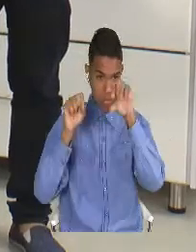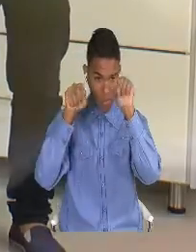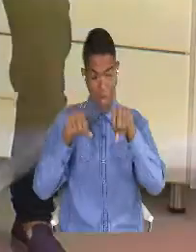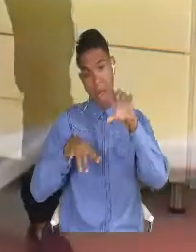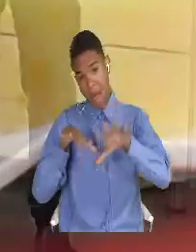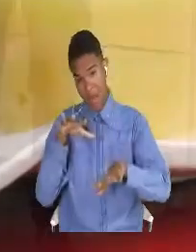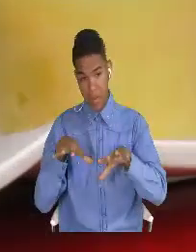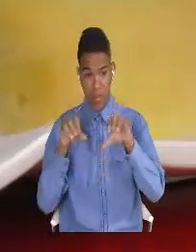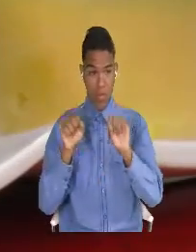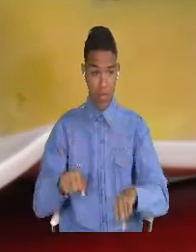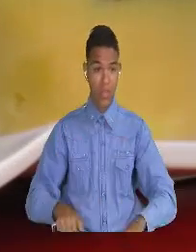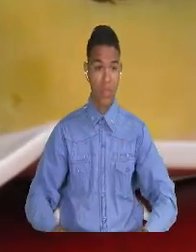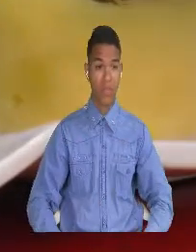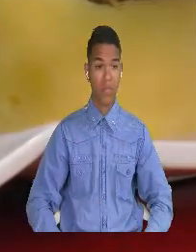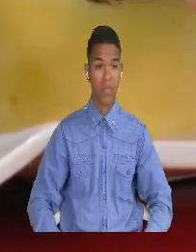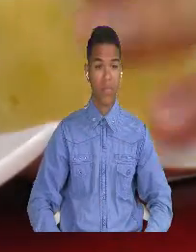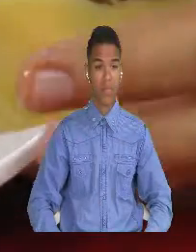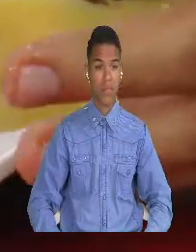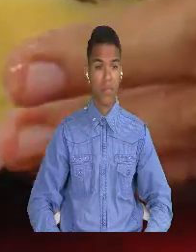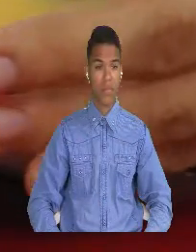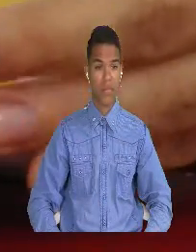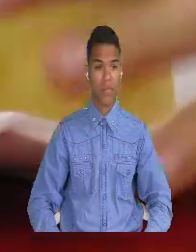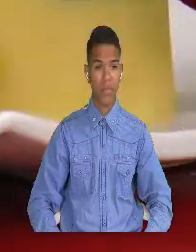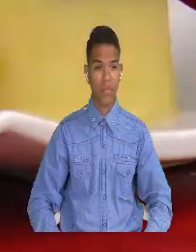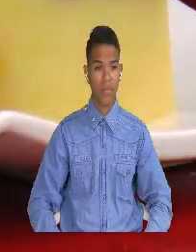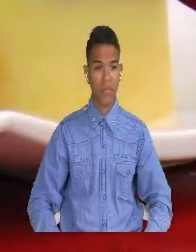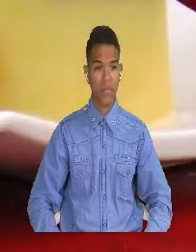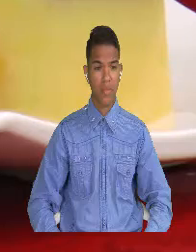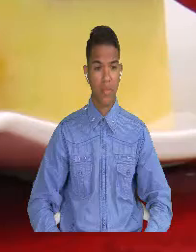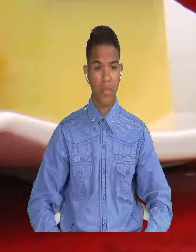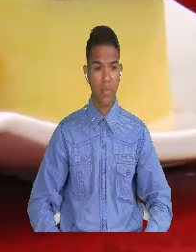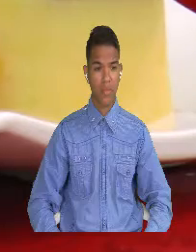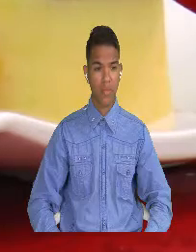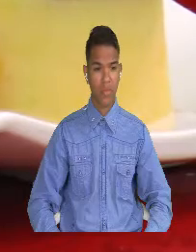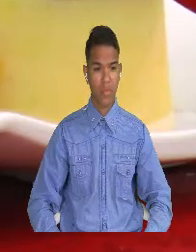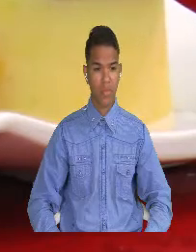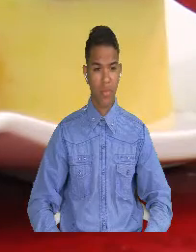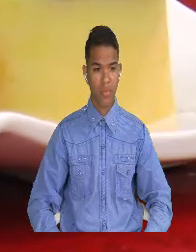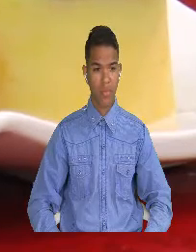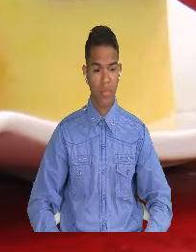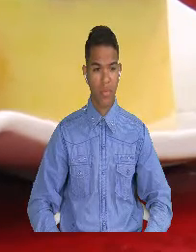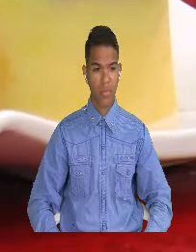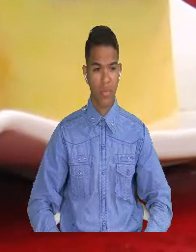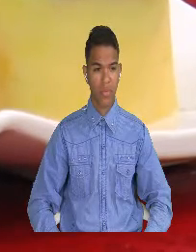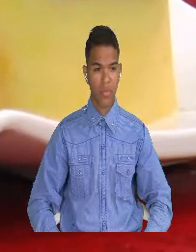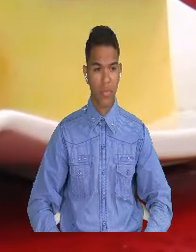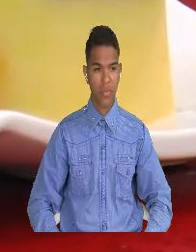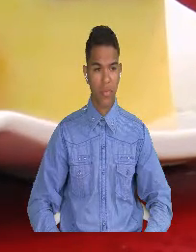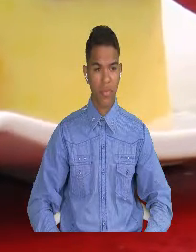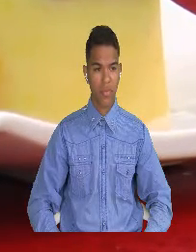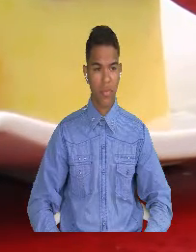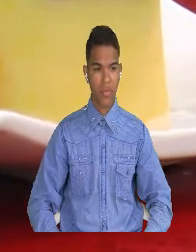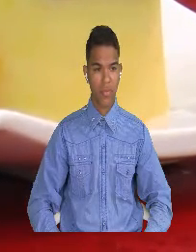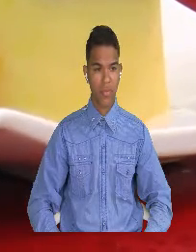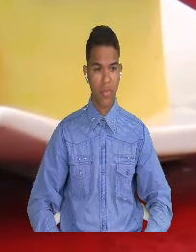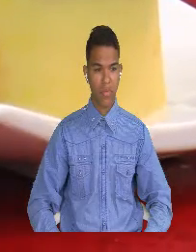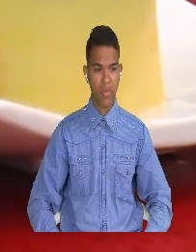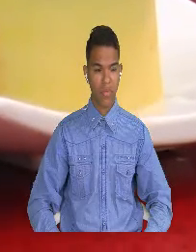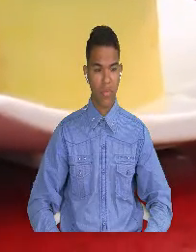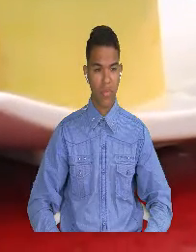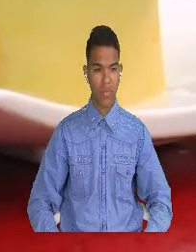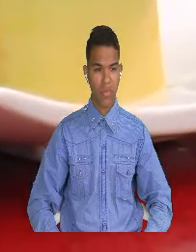Vamos a llevar con nuestras manos. Este montaje va a ser así. Retiro ya nuestro plato. Para ensuciarlos así la